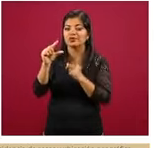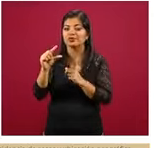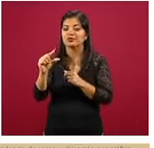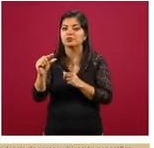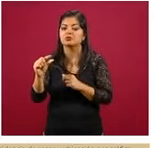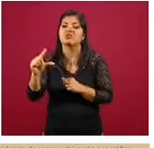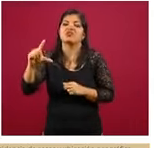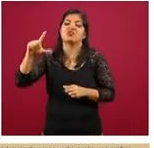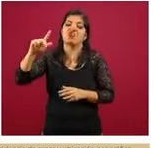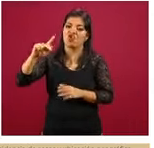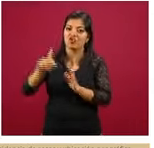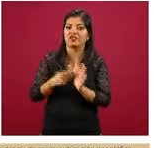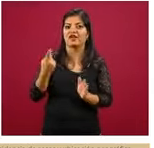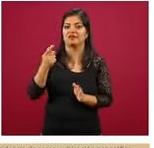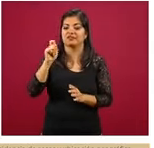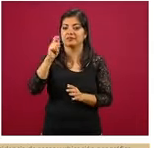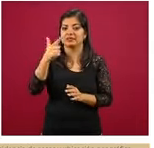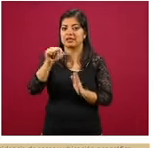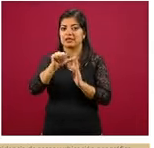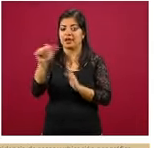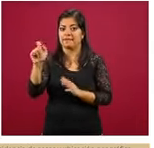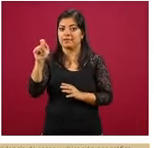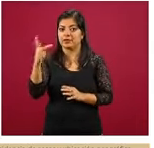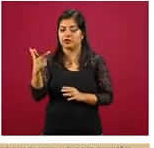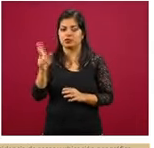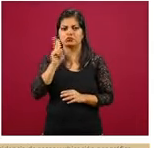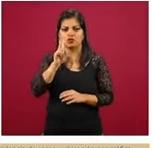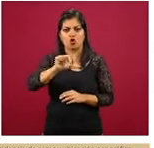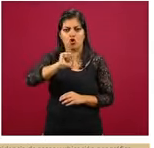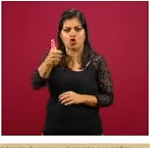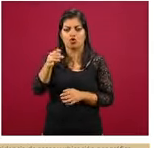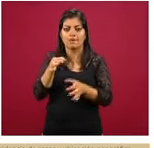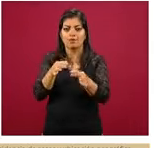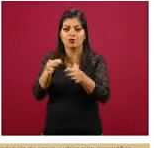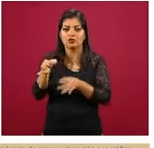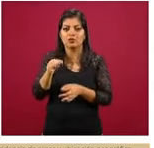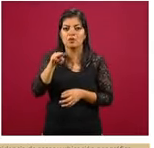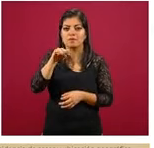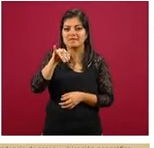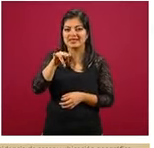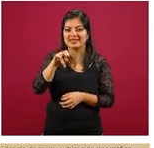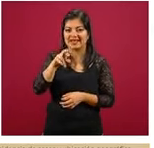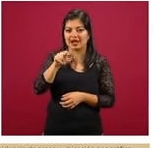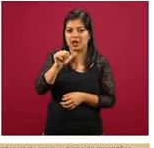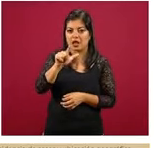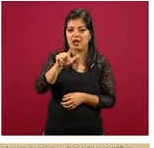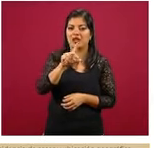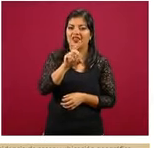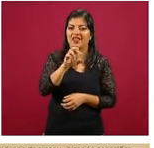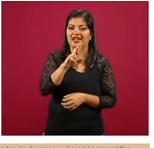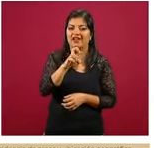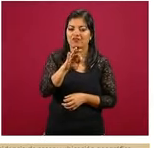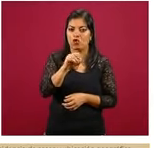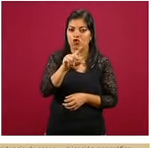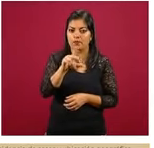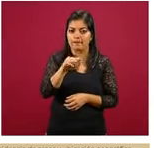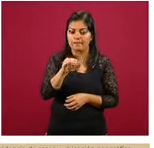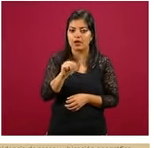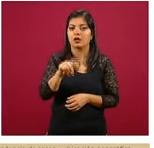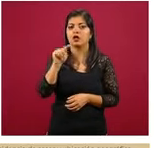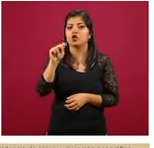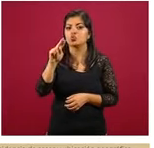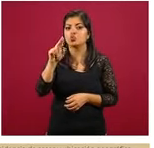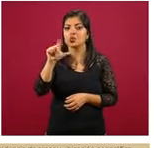incrementarse de la 27 a la 28. Y si vemos los otros municipios como Mineral de Reforma, Tulancingo